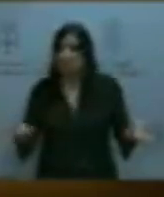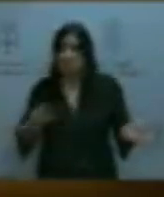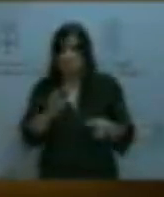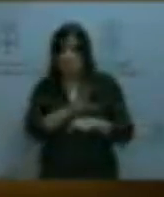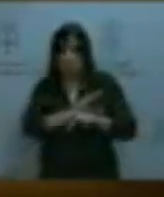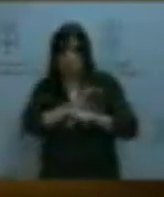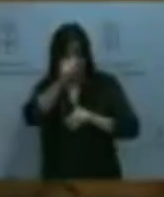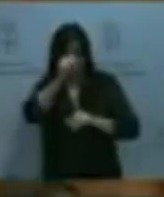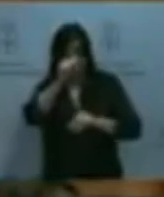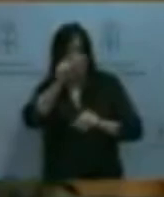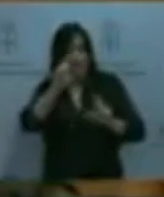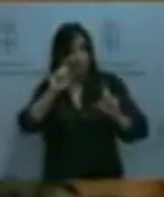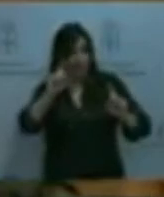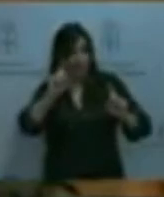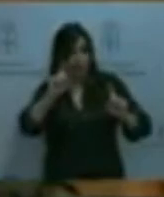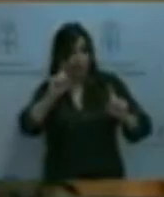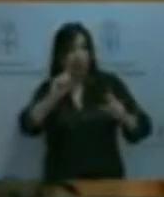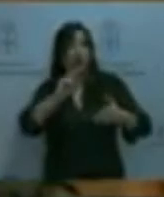gracias